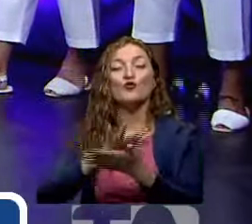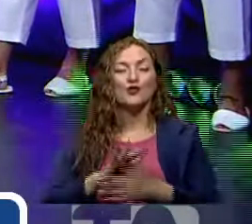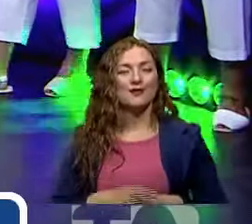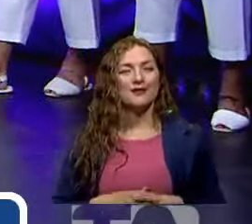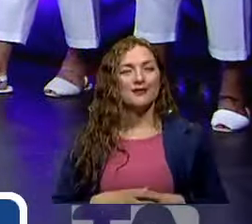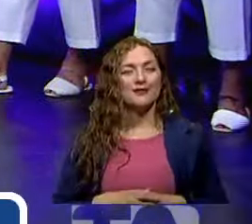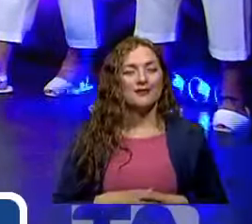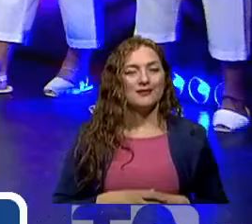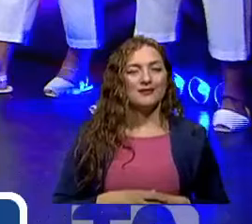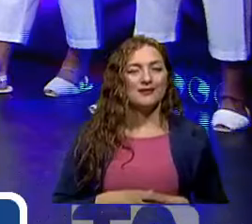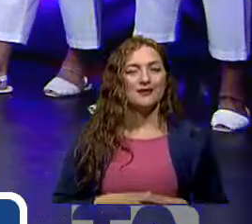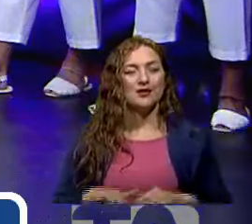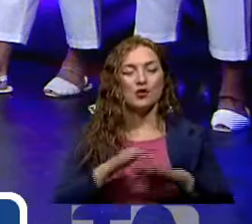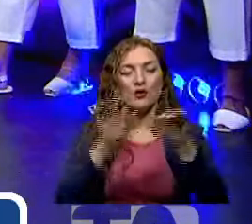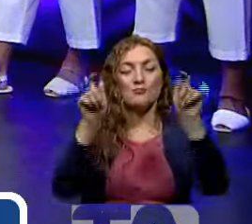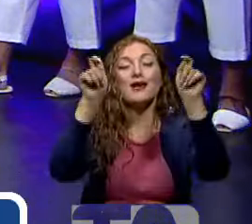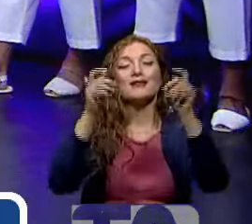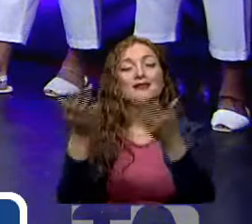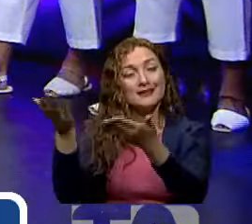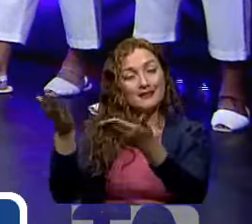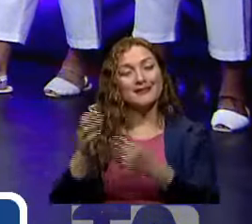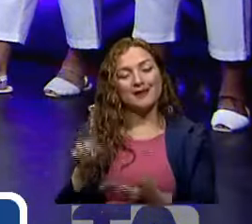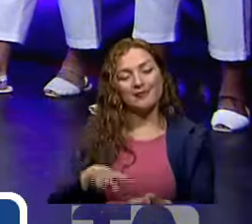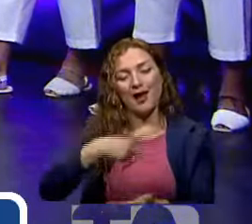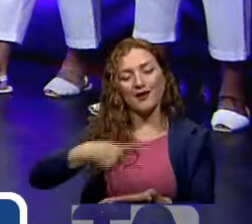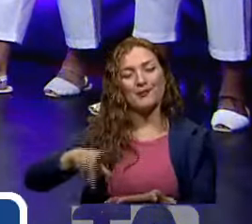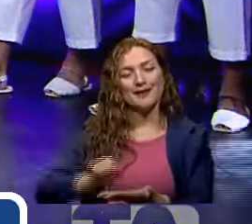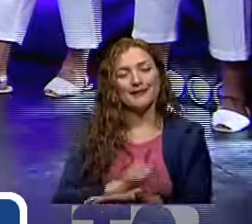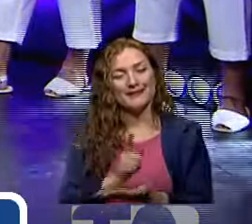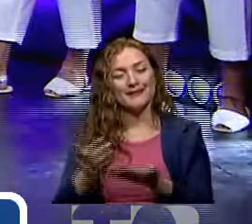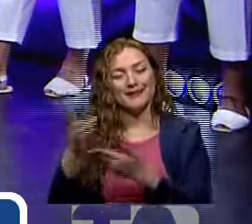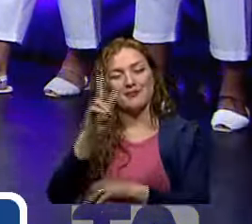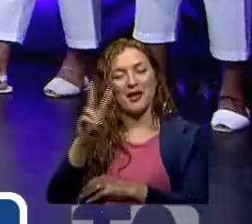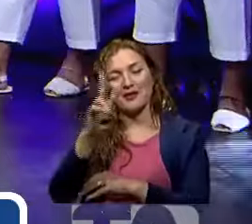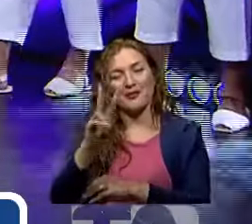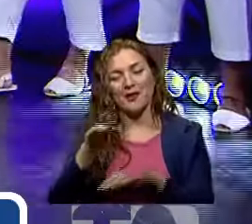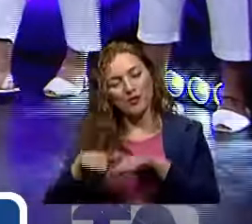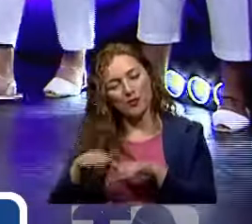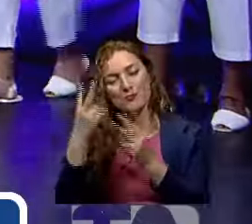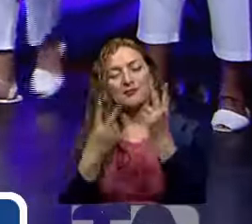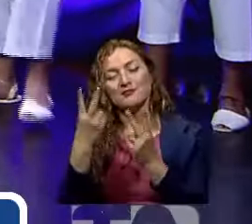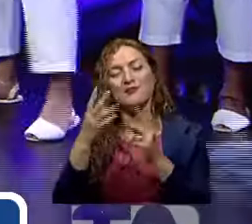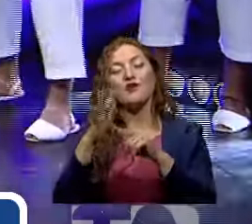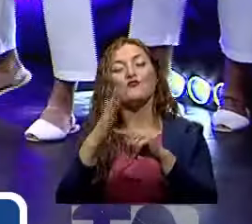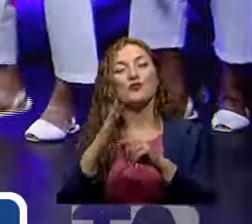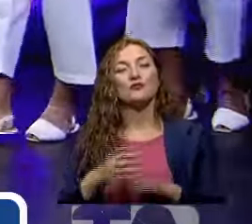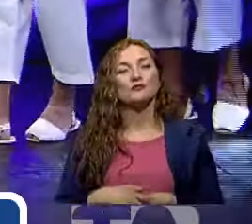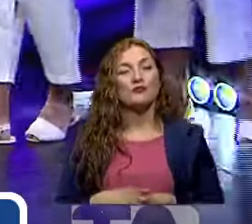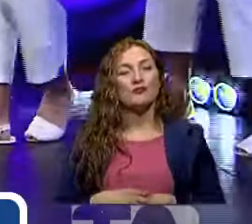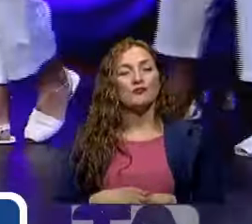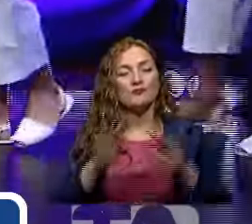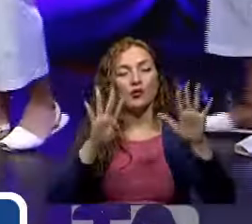ahora sí, no nos podemos ir. Usted habló de fiesta y aquí tenemos baile garantizado porque es viernes de Atuntaqui y nos visita. Recuerde que la feria es